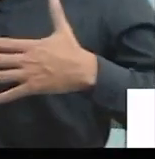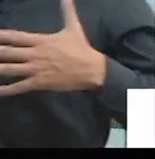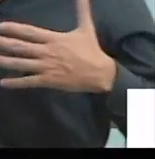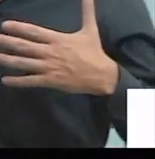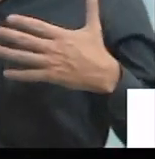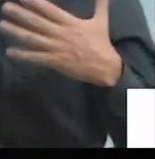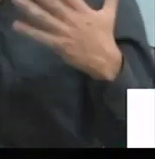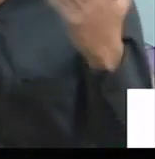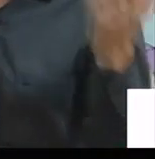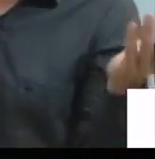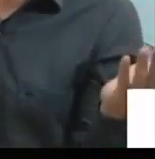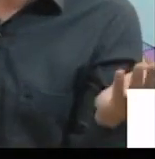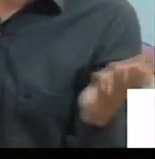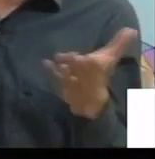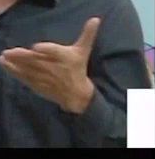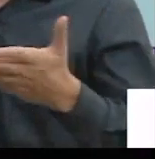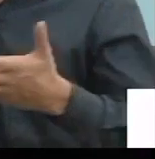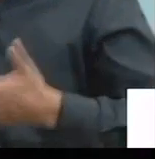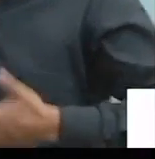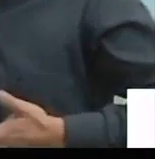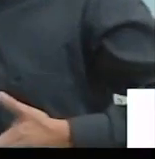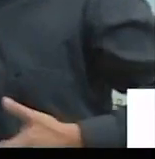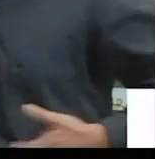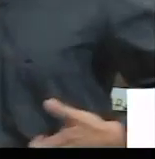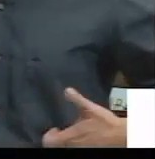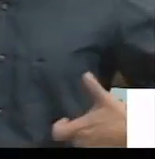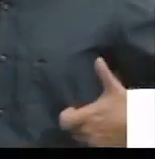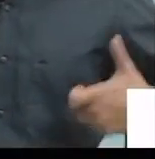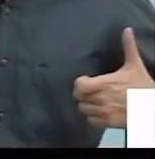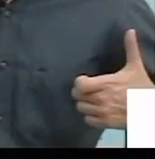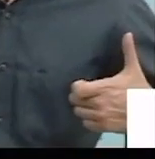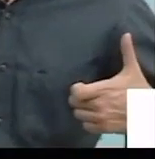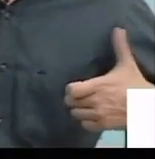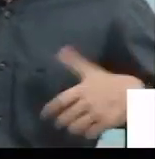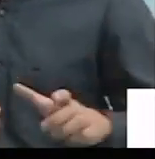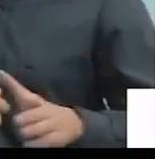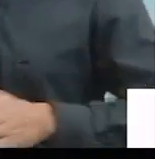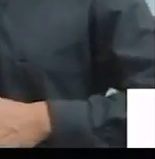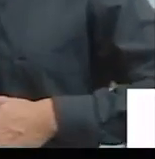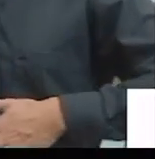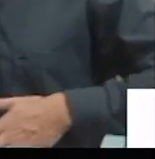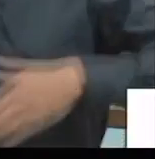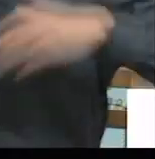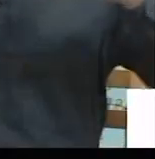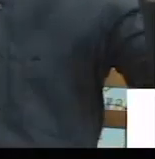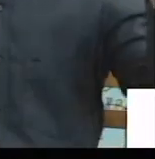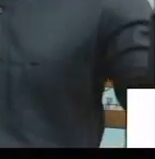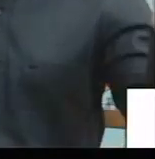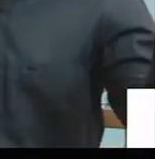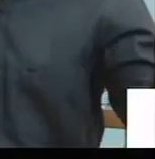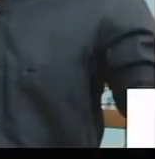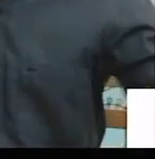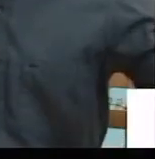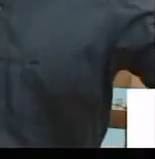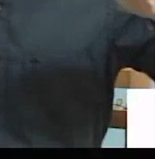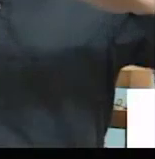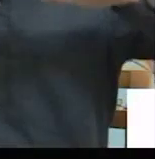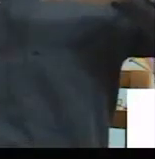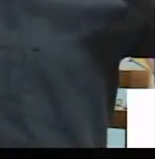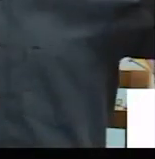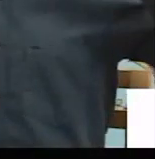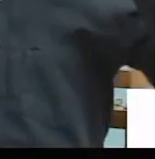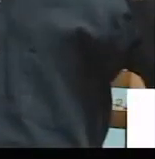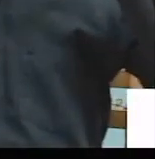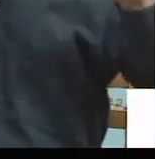Este programa ha sido diseñado para atender a estudiantes del nivel primario del primer ciclo educativo. Para desarrollar